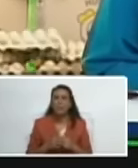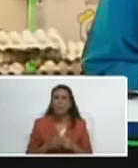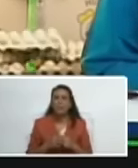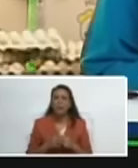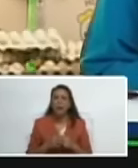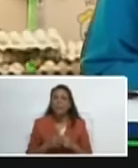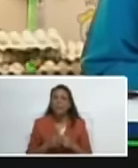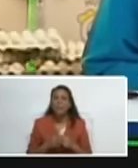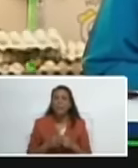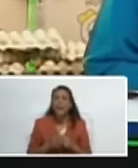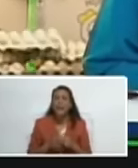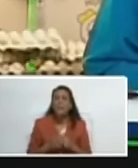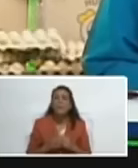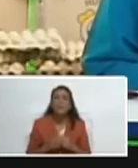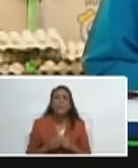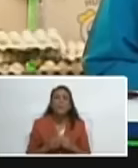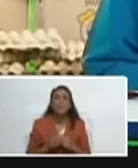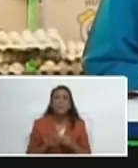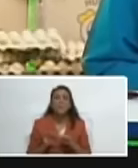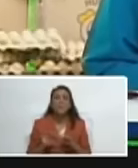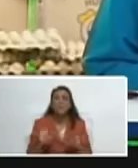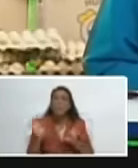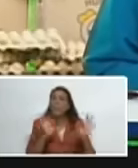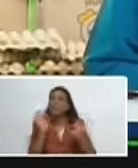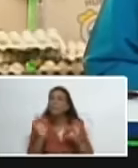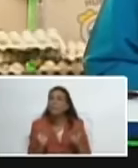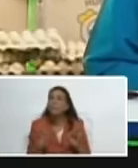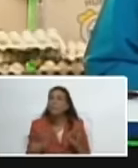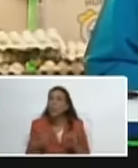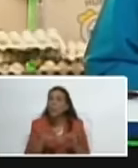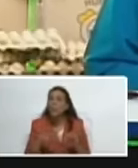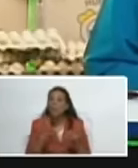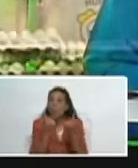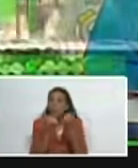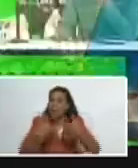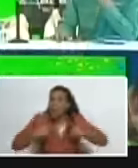Hace falta más financiamiento a parir recursos,